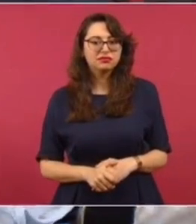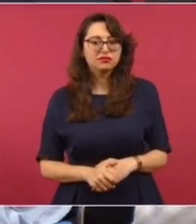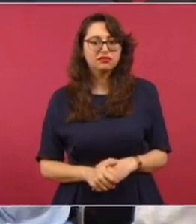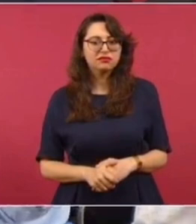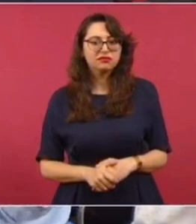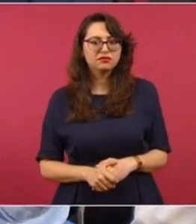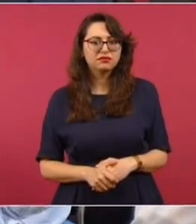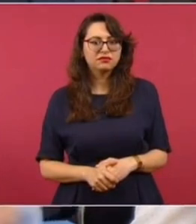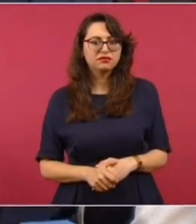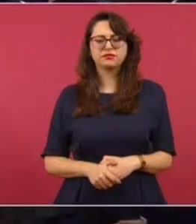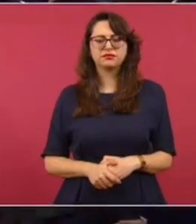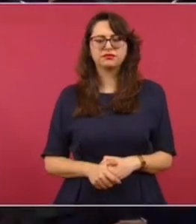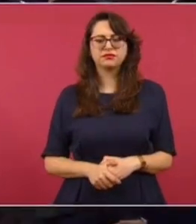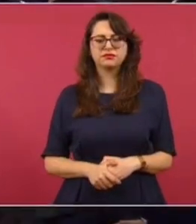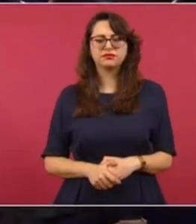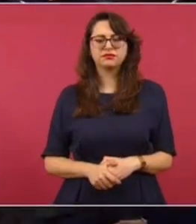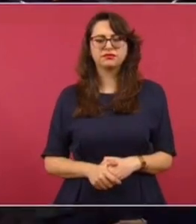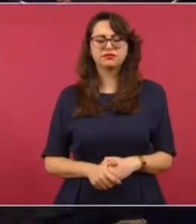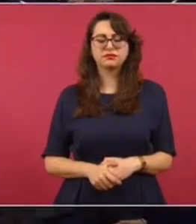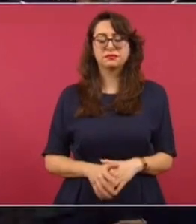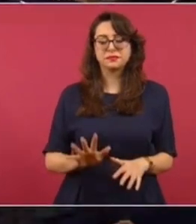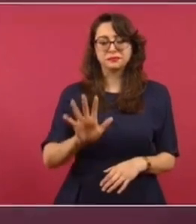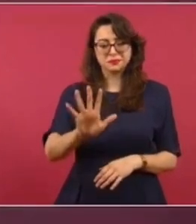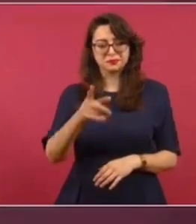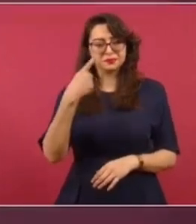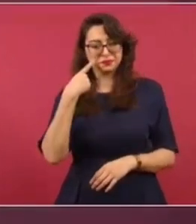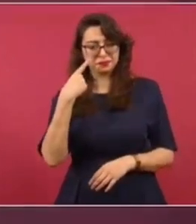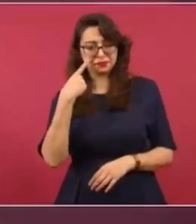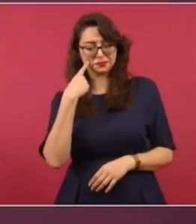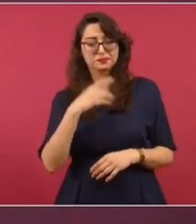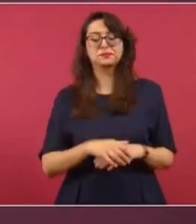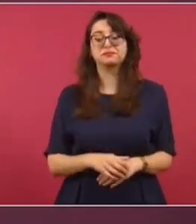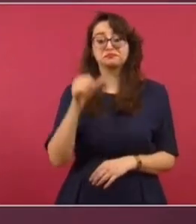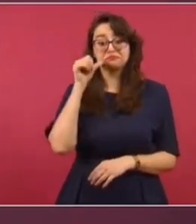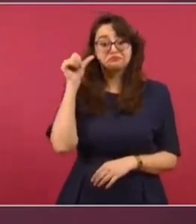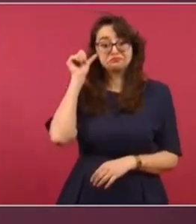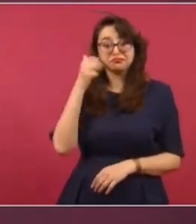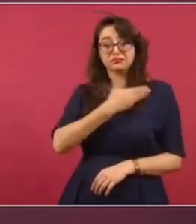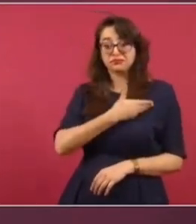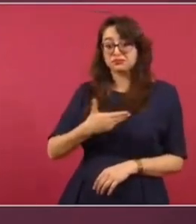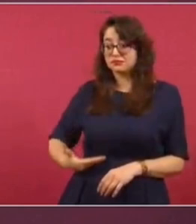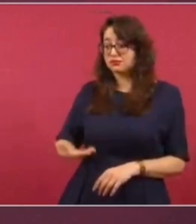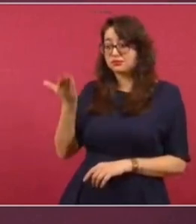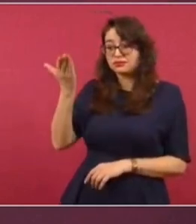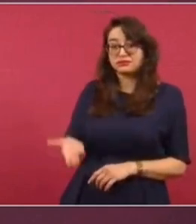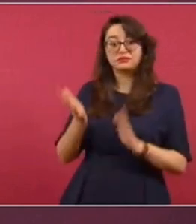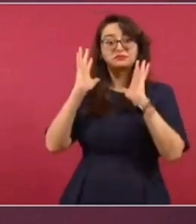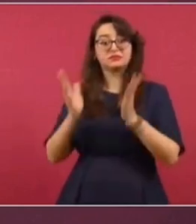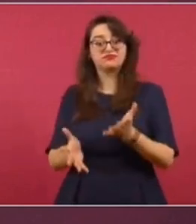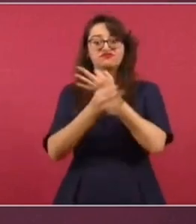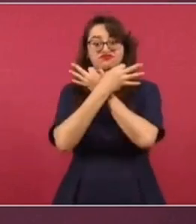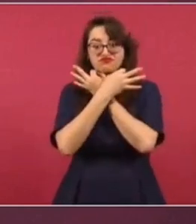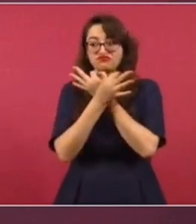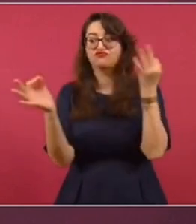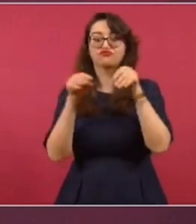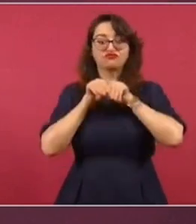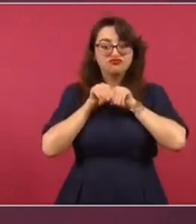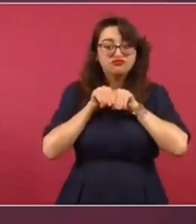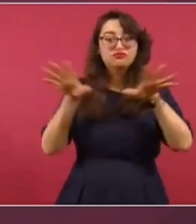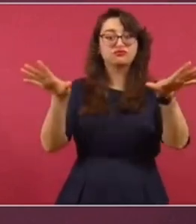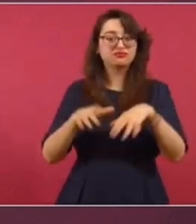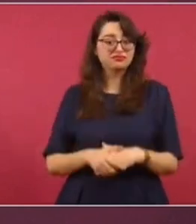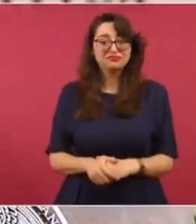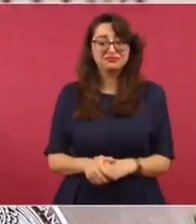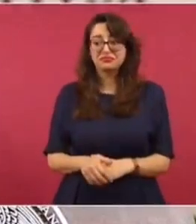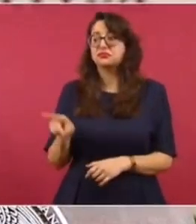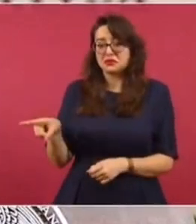especulaciones que no se estén claros con la muerte del presidente? El mejor mensaje es el que nos dio a conocer ayer el señor presidente por vía de un tuit, donde informó que estaba